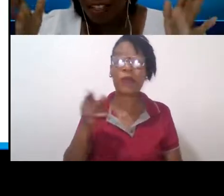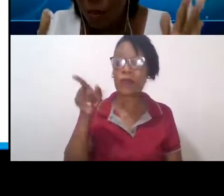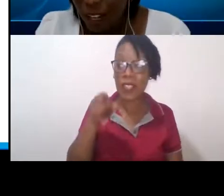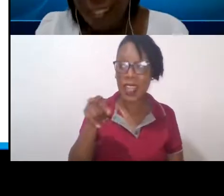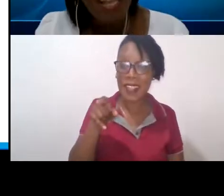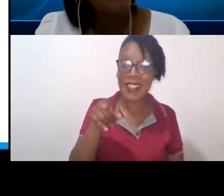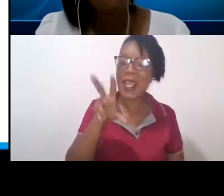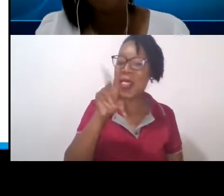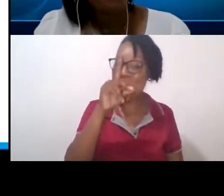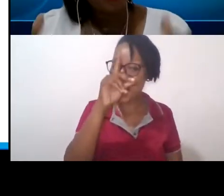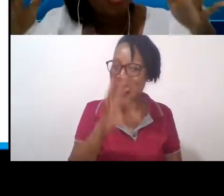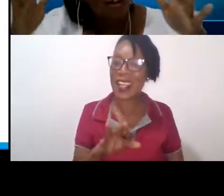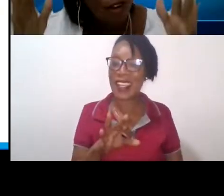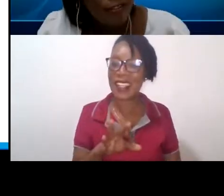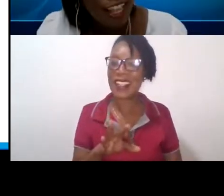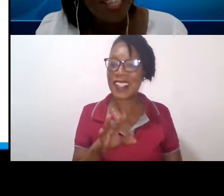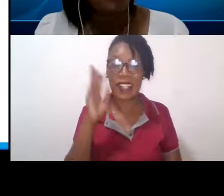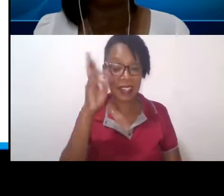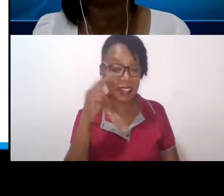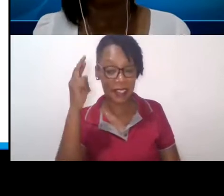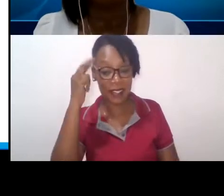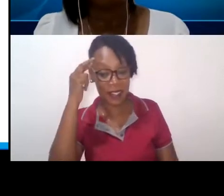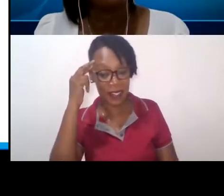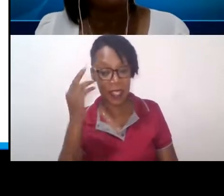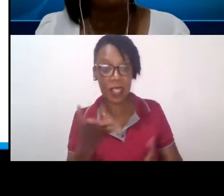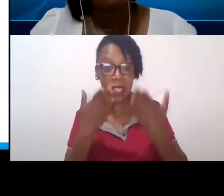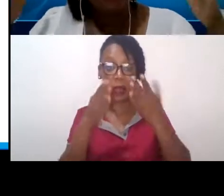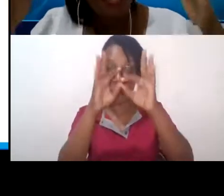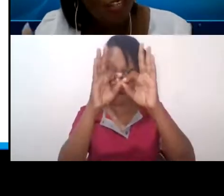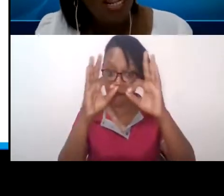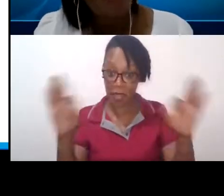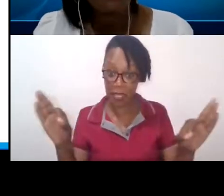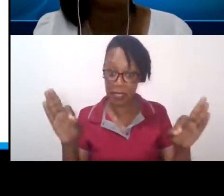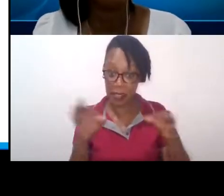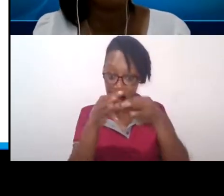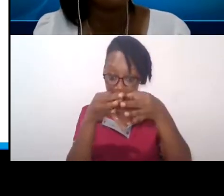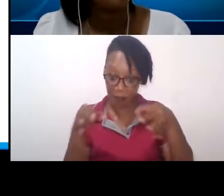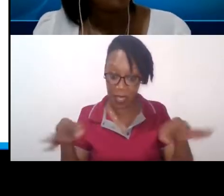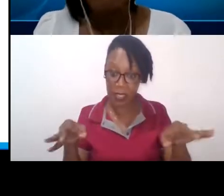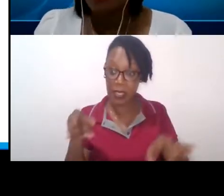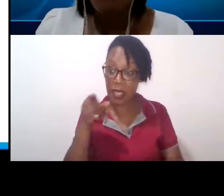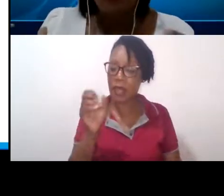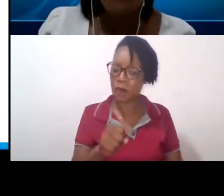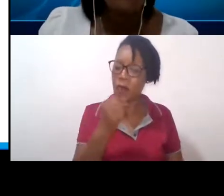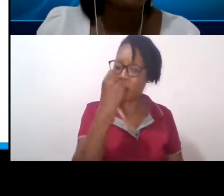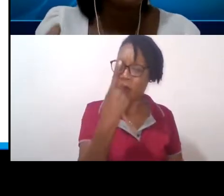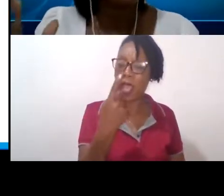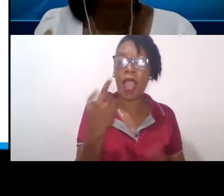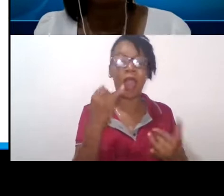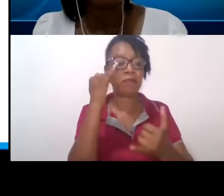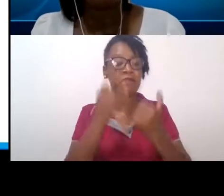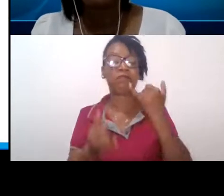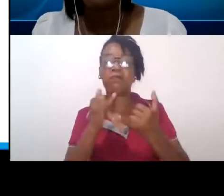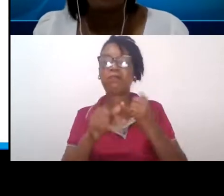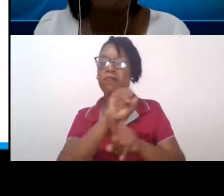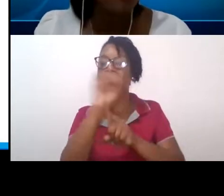el racionalizarlo, el darle una frase que él podía comprender, se terminaron las crisis. Porque cuando iba a empezar una